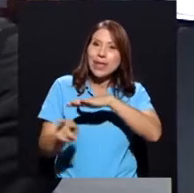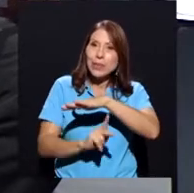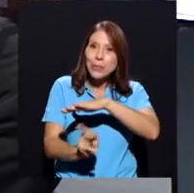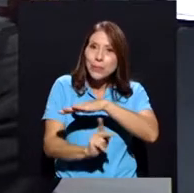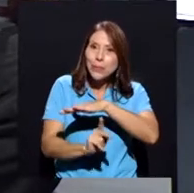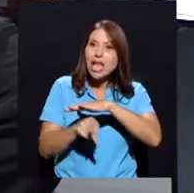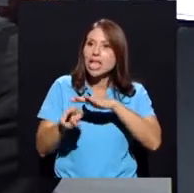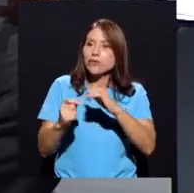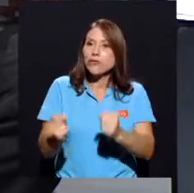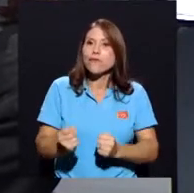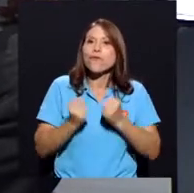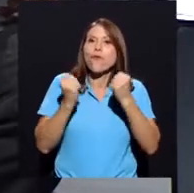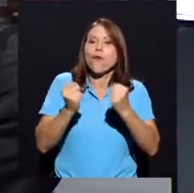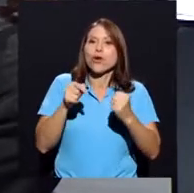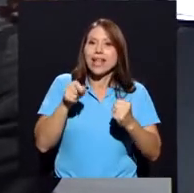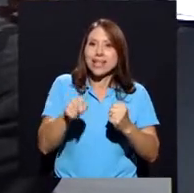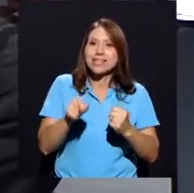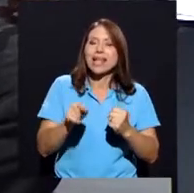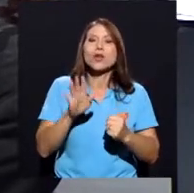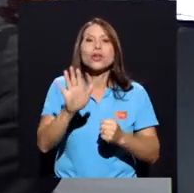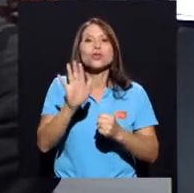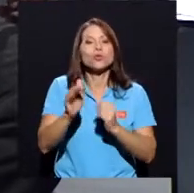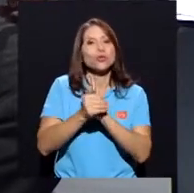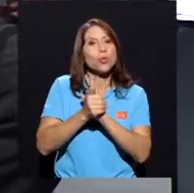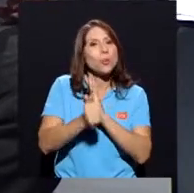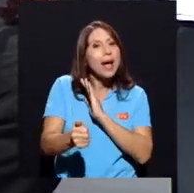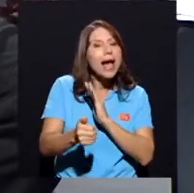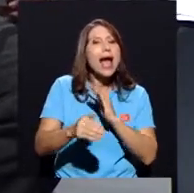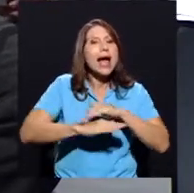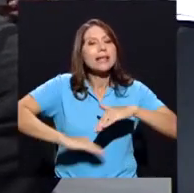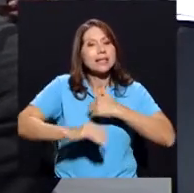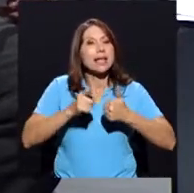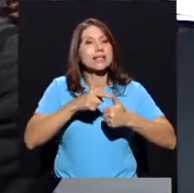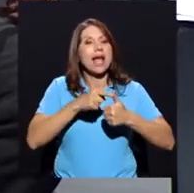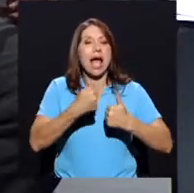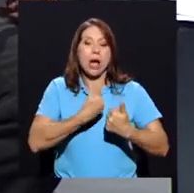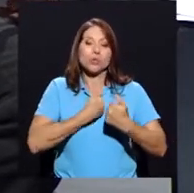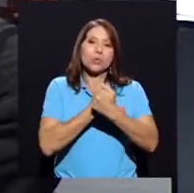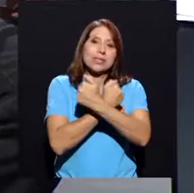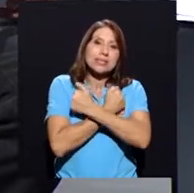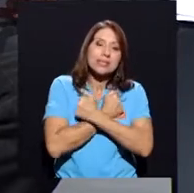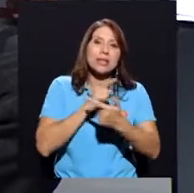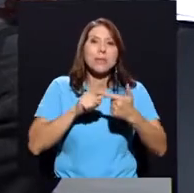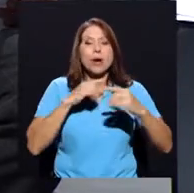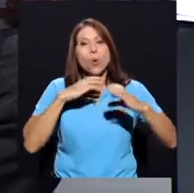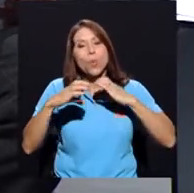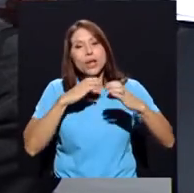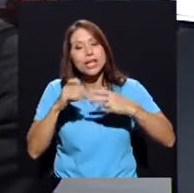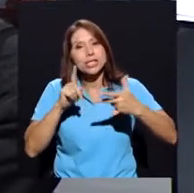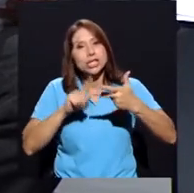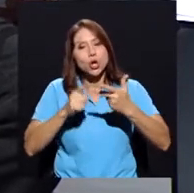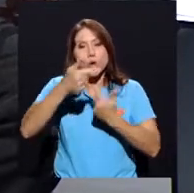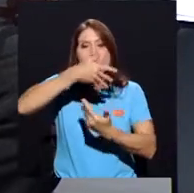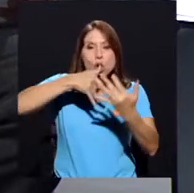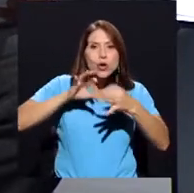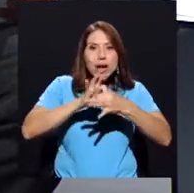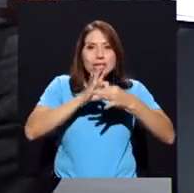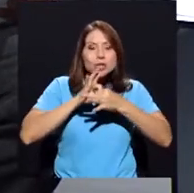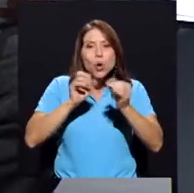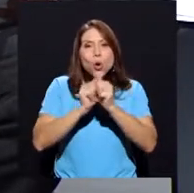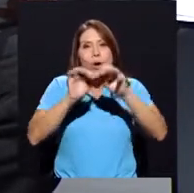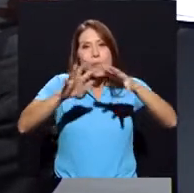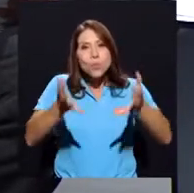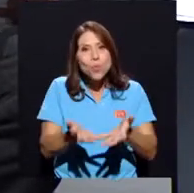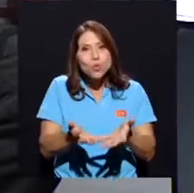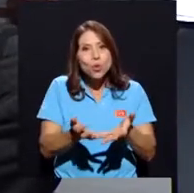fortalecerlo en su que son digamos sus cualidades básicas de autoestima comunicación exterior acción con el mundo y todo eso que no tiene nada que ver con el